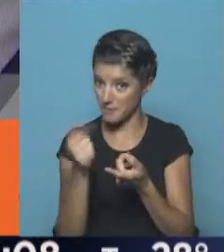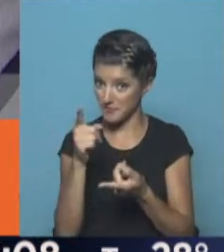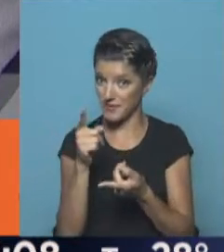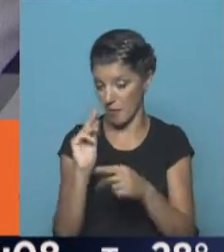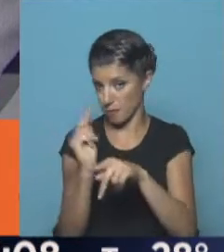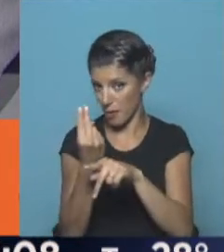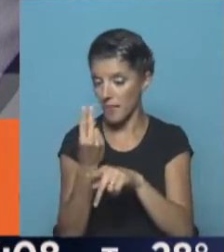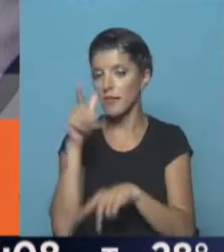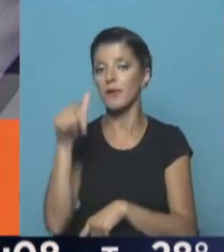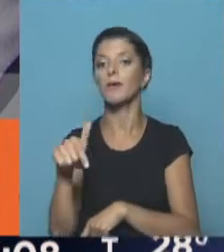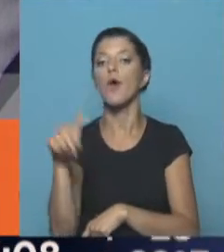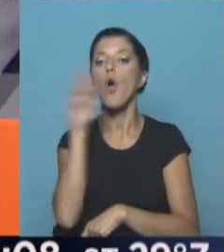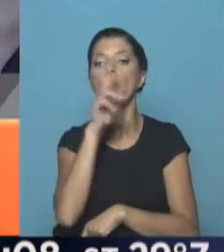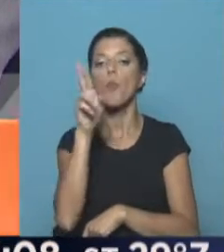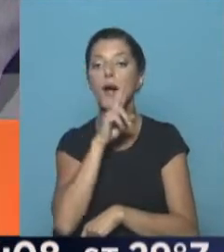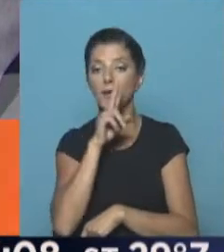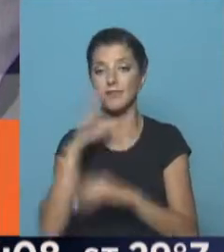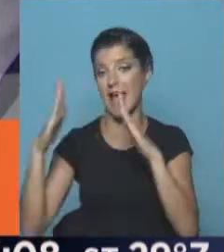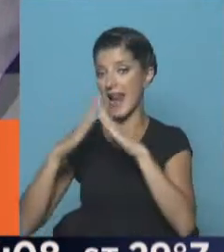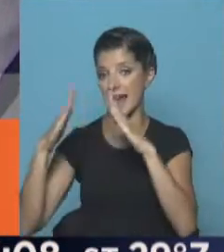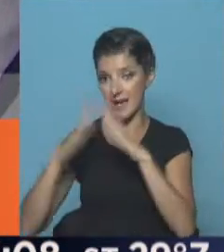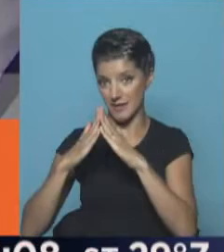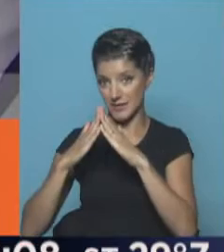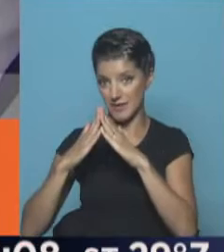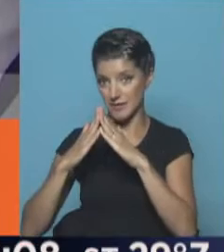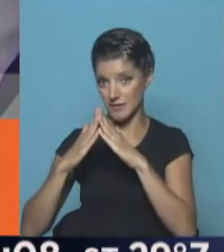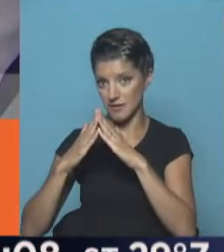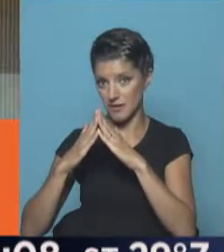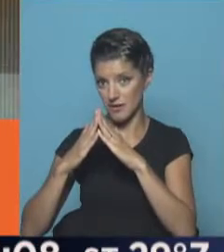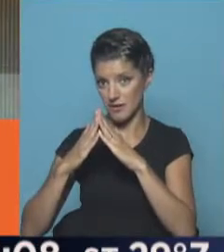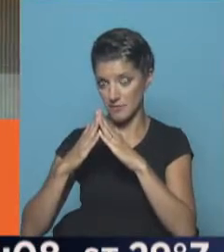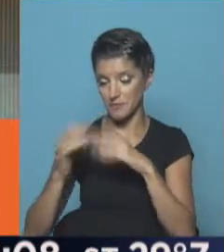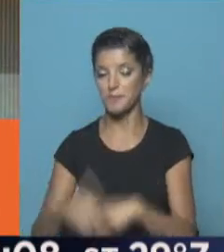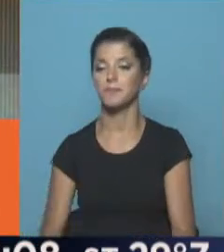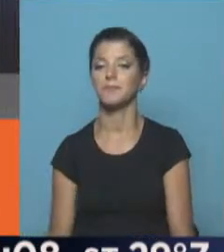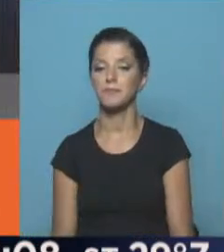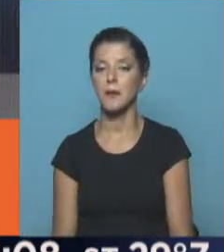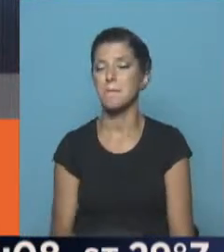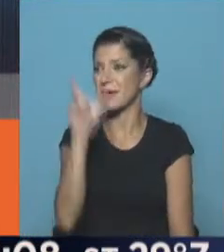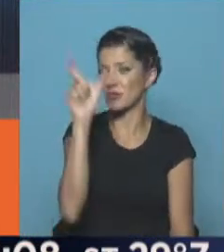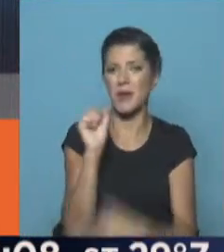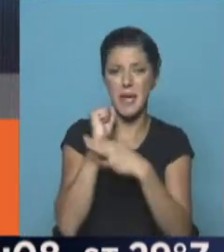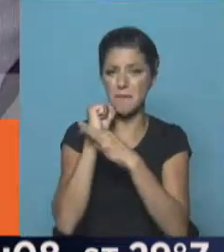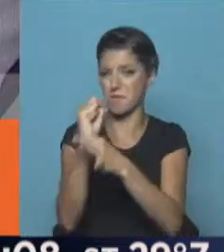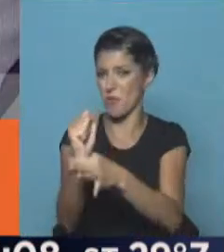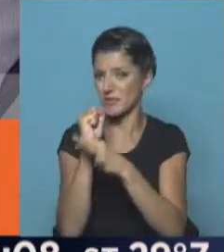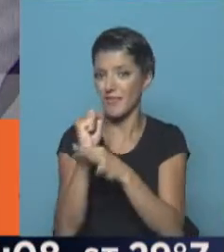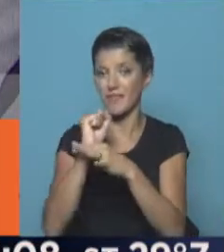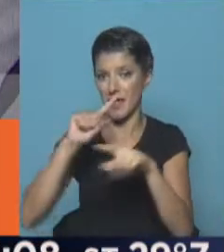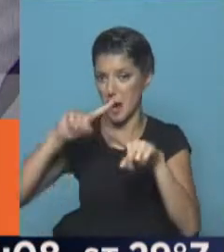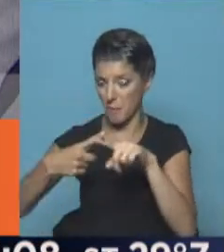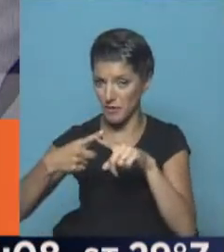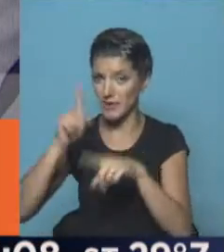recluyó en lo que es el ámbito doméstico cuando no era tan así ha sido una persona muy importante para la política de brasil